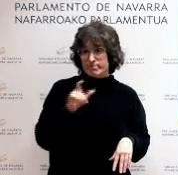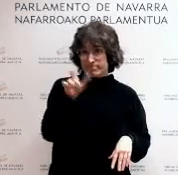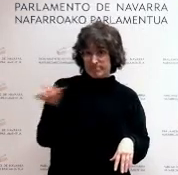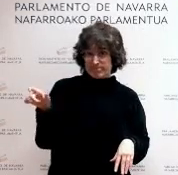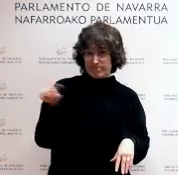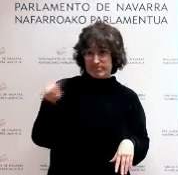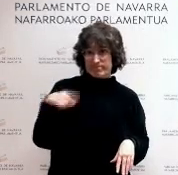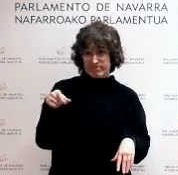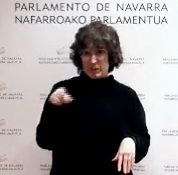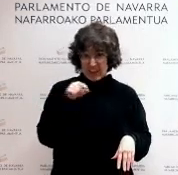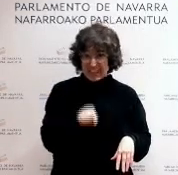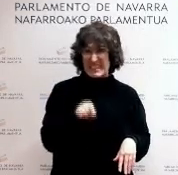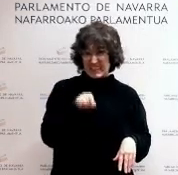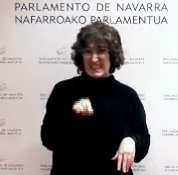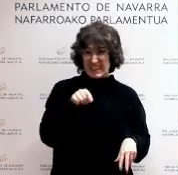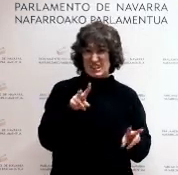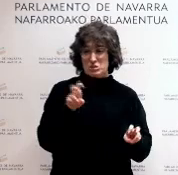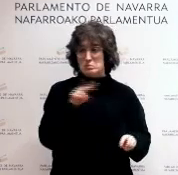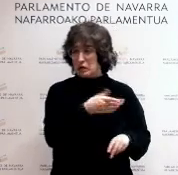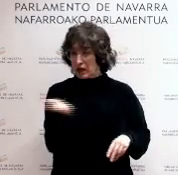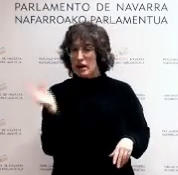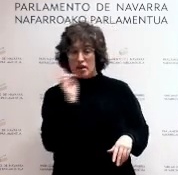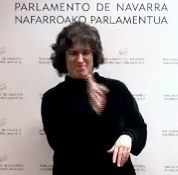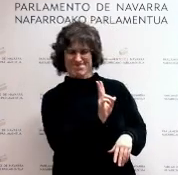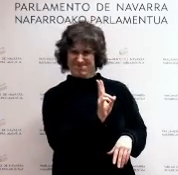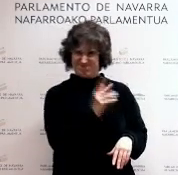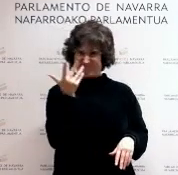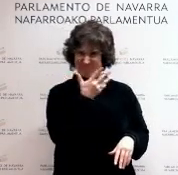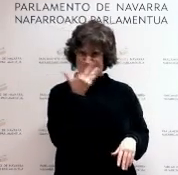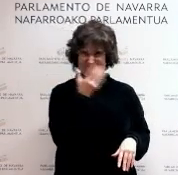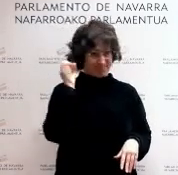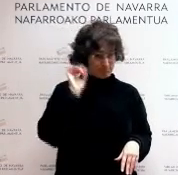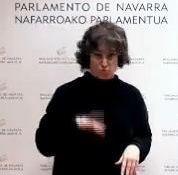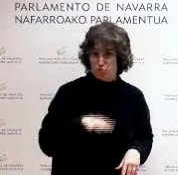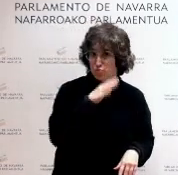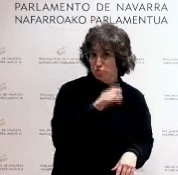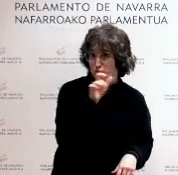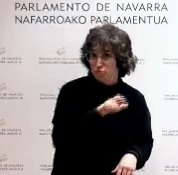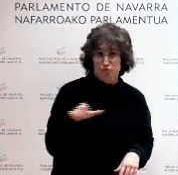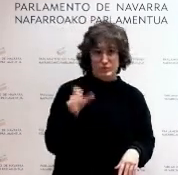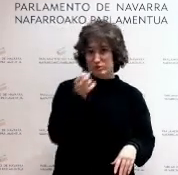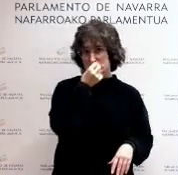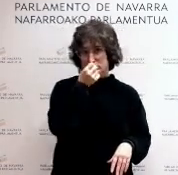exactamente por eso. Porque, señor portavoz del Partido Socialista, si el reto de esta legislatura